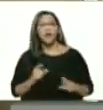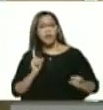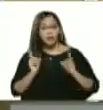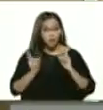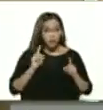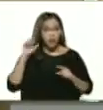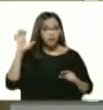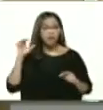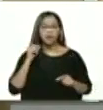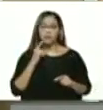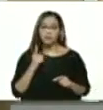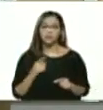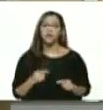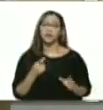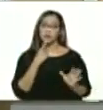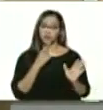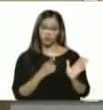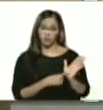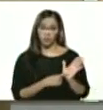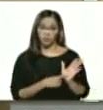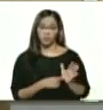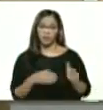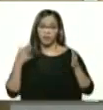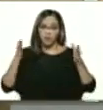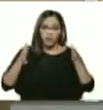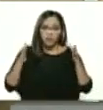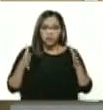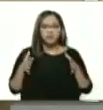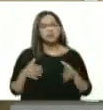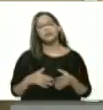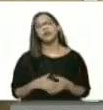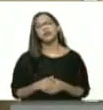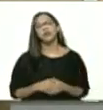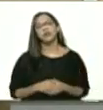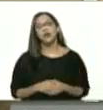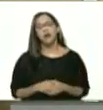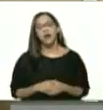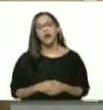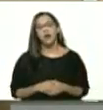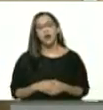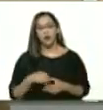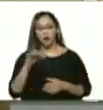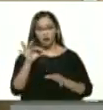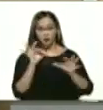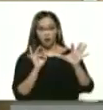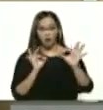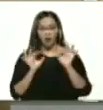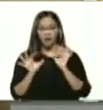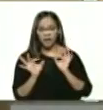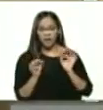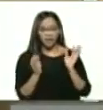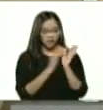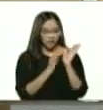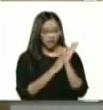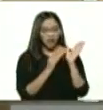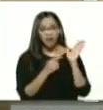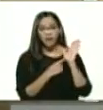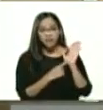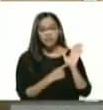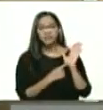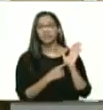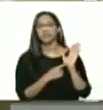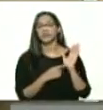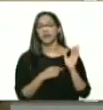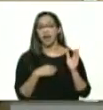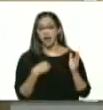deciden que se cumpla como recomendación que se cumpla lo estipulado o lo establecido en la plenaria